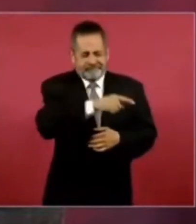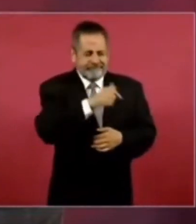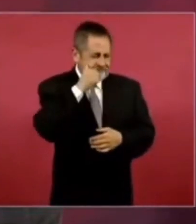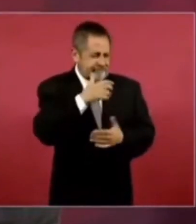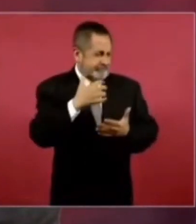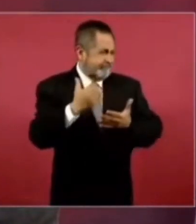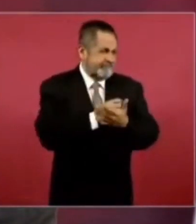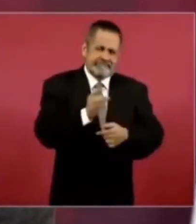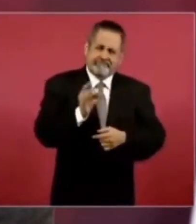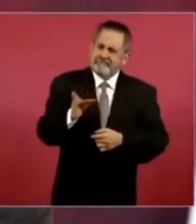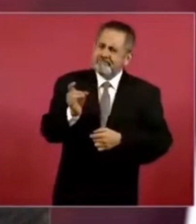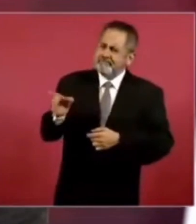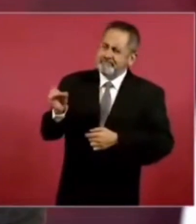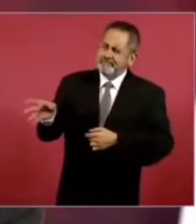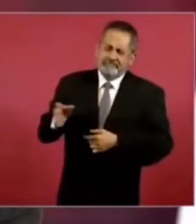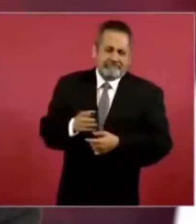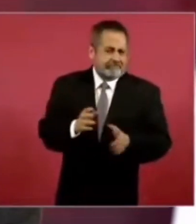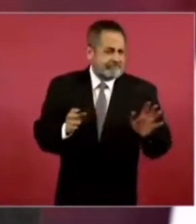nunca